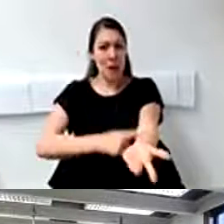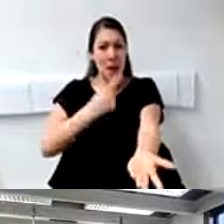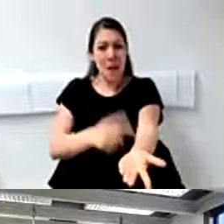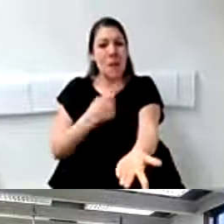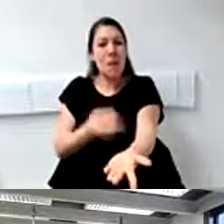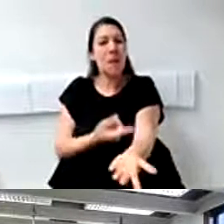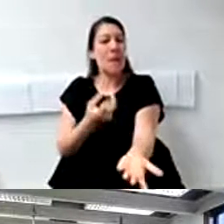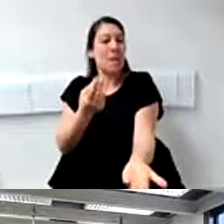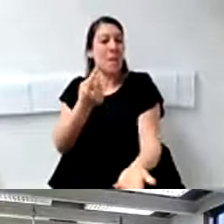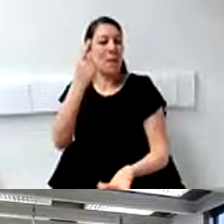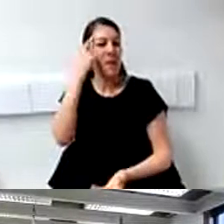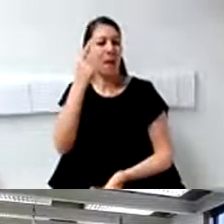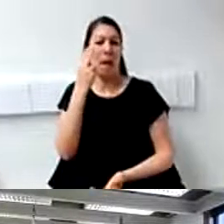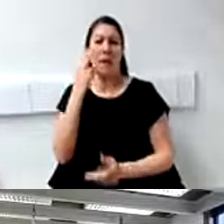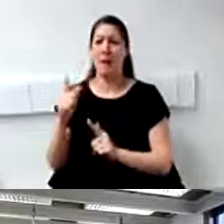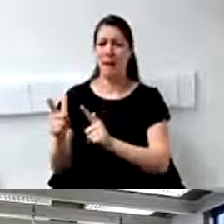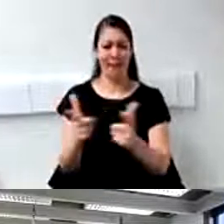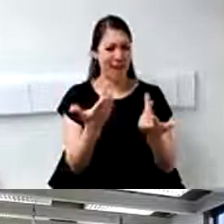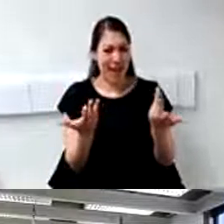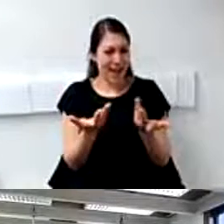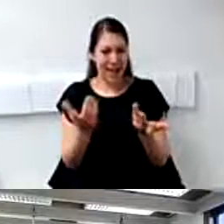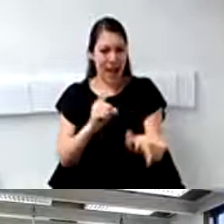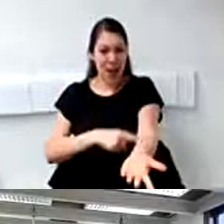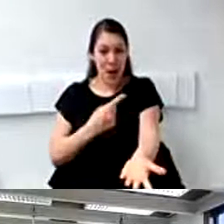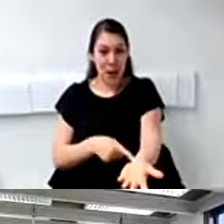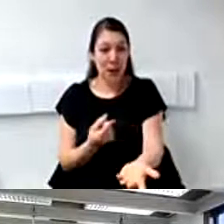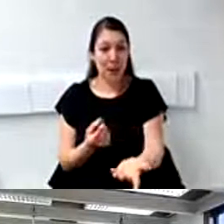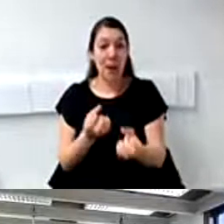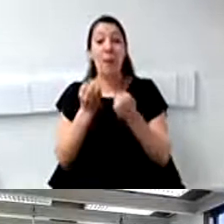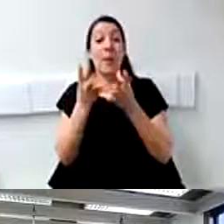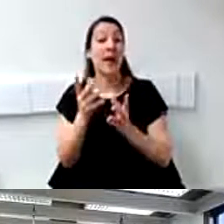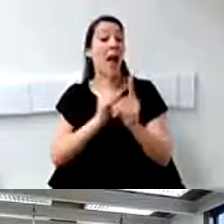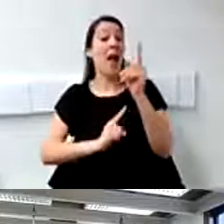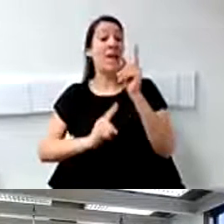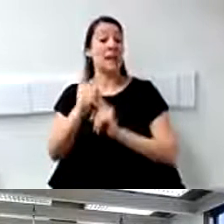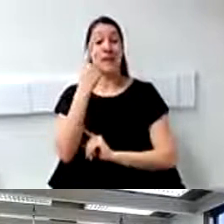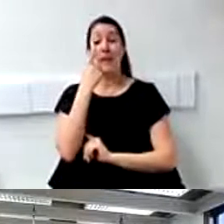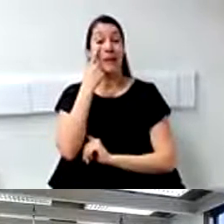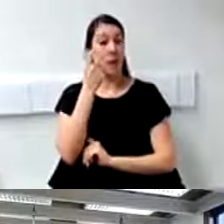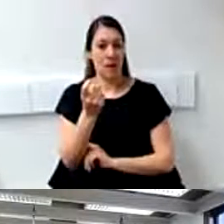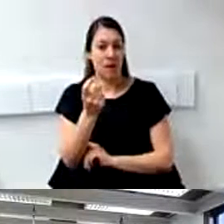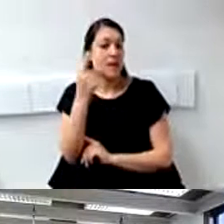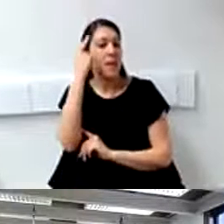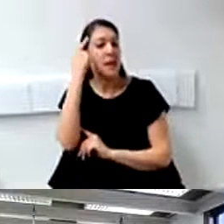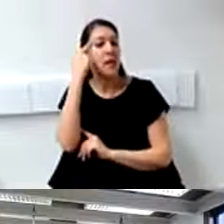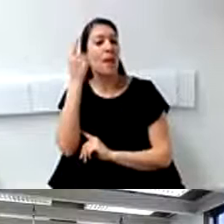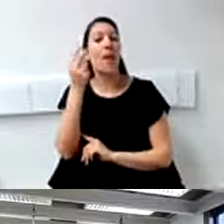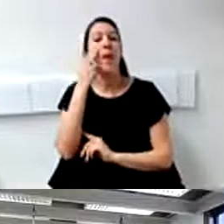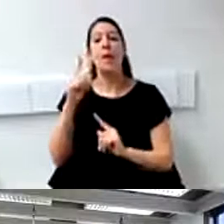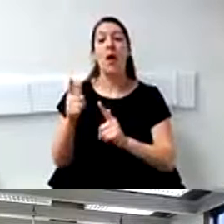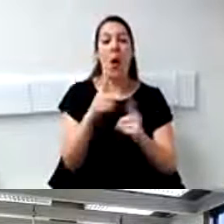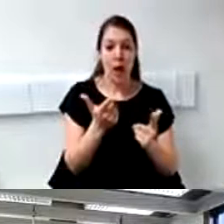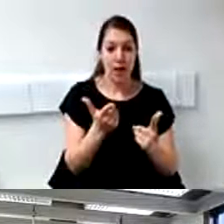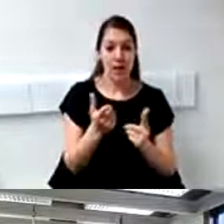la invisibilización de los problemas hace que en la rutina nos olvidemos que esto realmente hay gente que